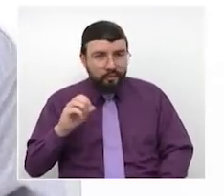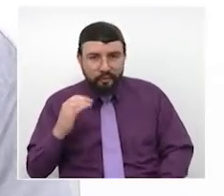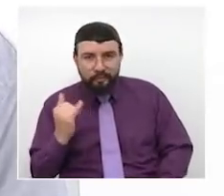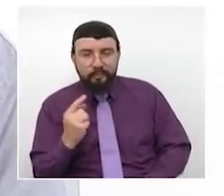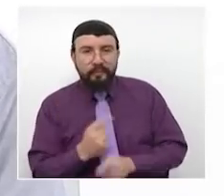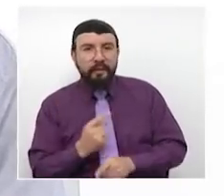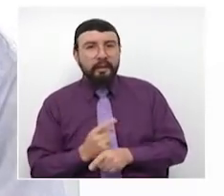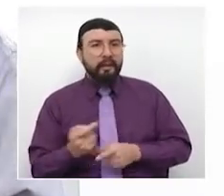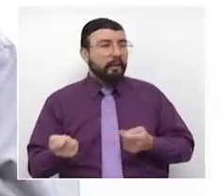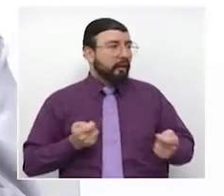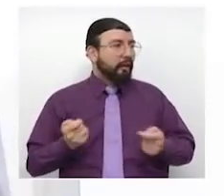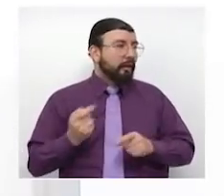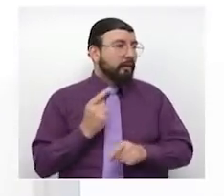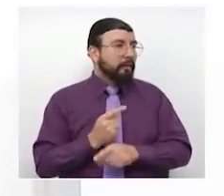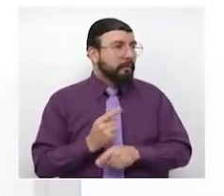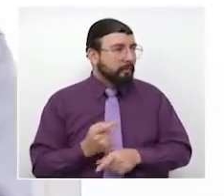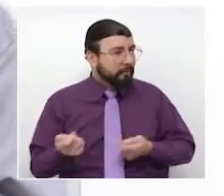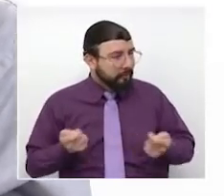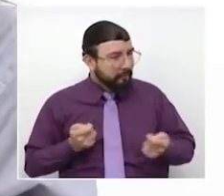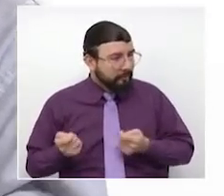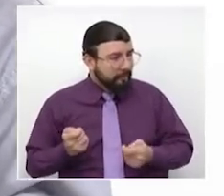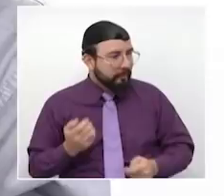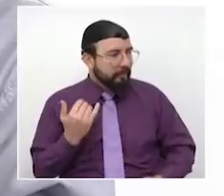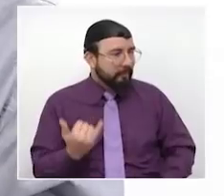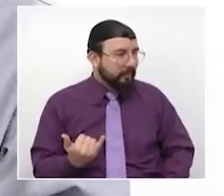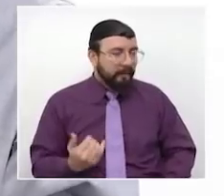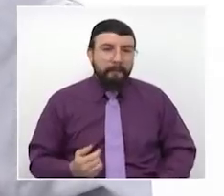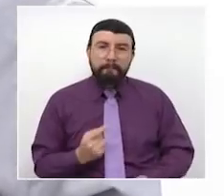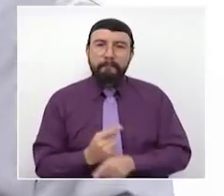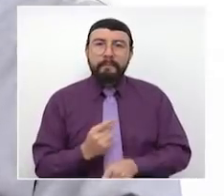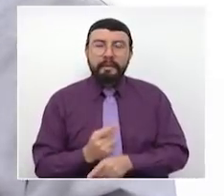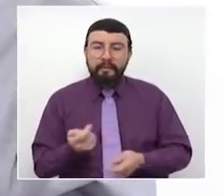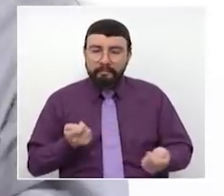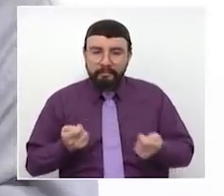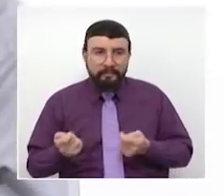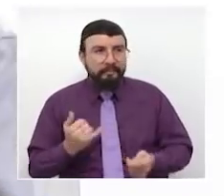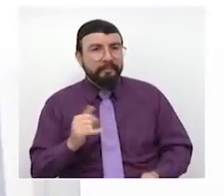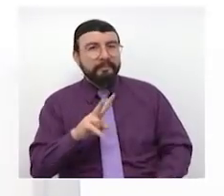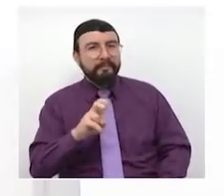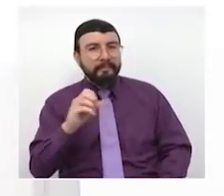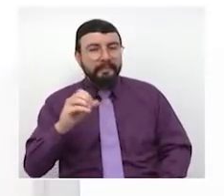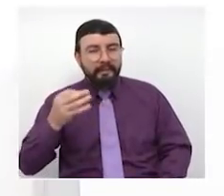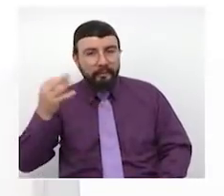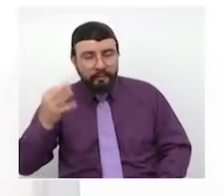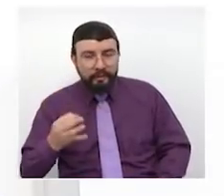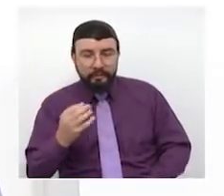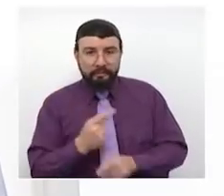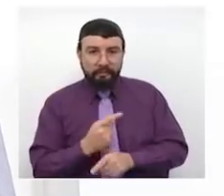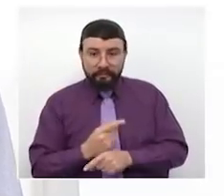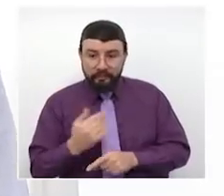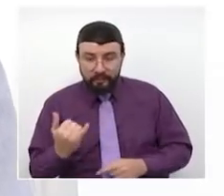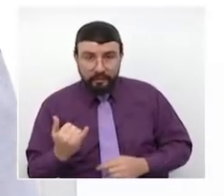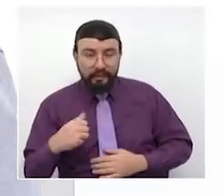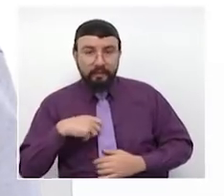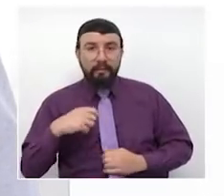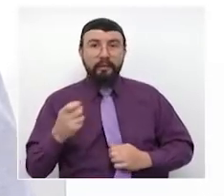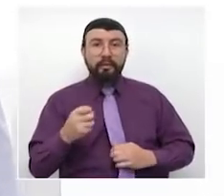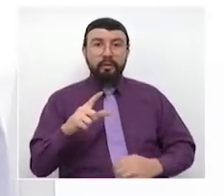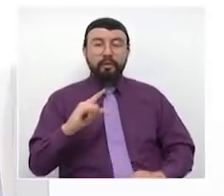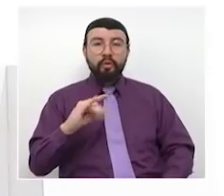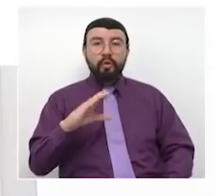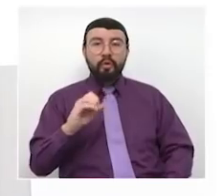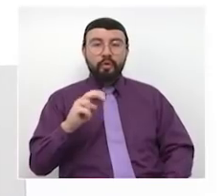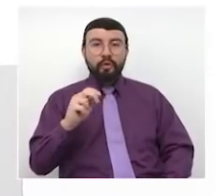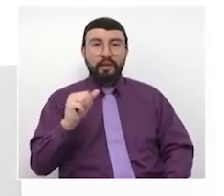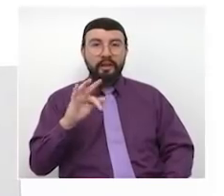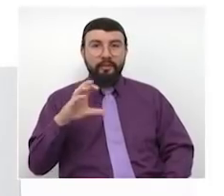60% de esas células. Entonces, si tenemos ozono con un 60 o 70%, le colocamos el gluconato, tenemos un 10